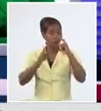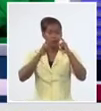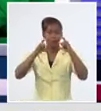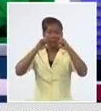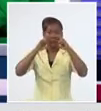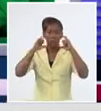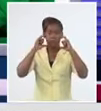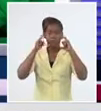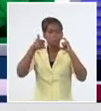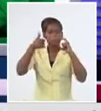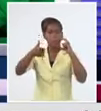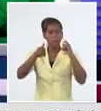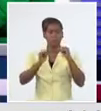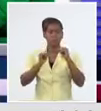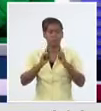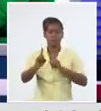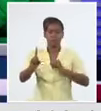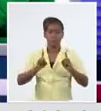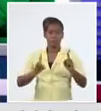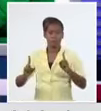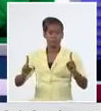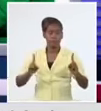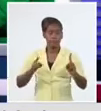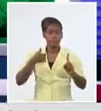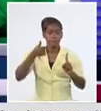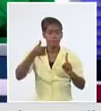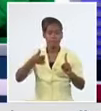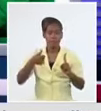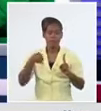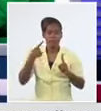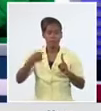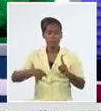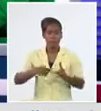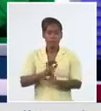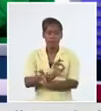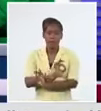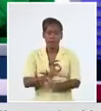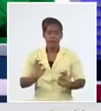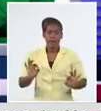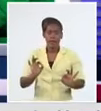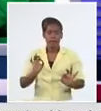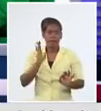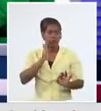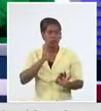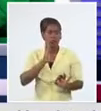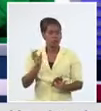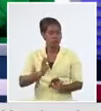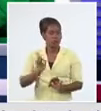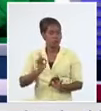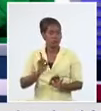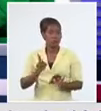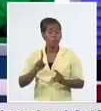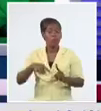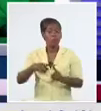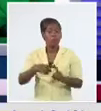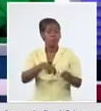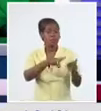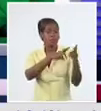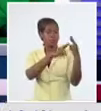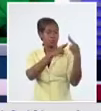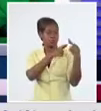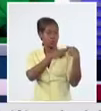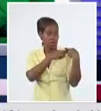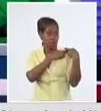físico, mantener una higiene ambiental, una higiene personal y tener mucha responsabilidad en el nuevo estilo de